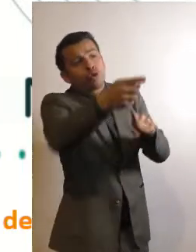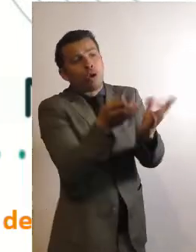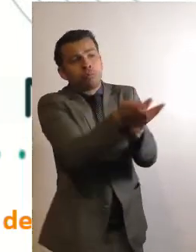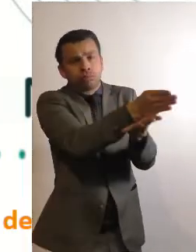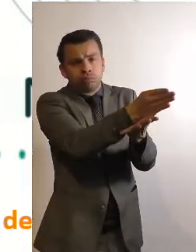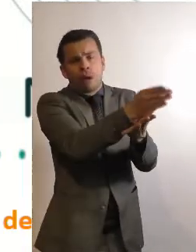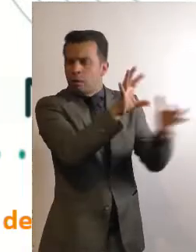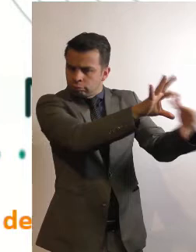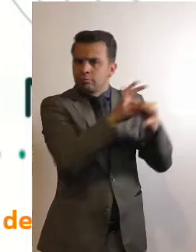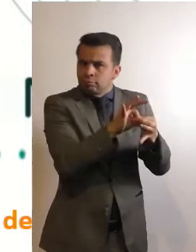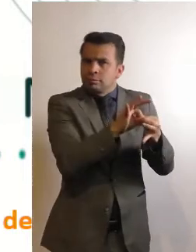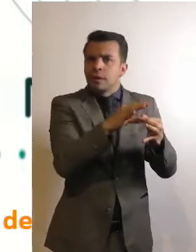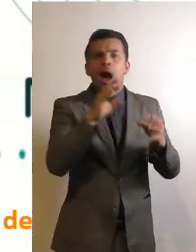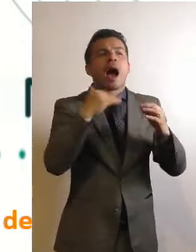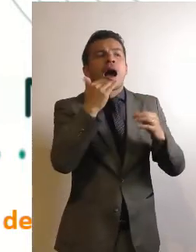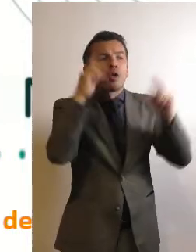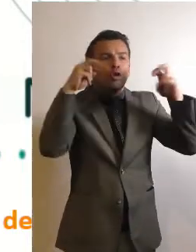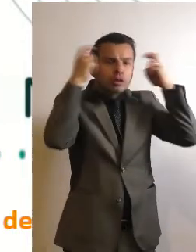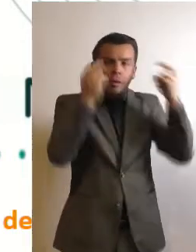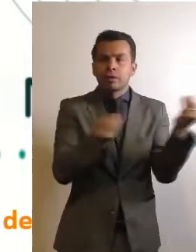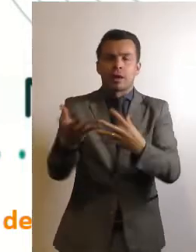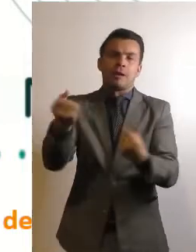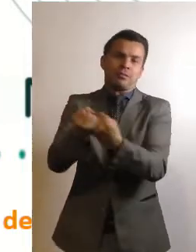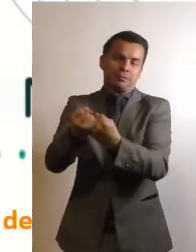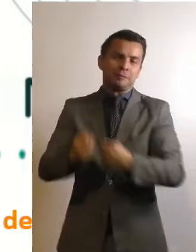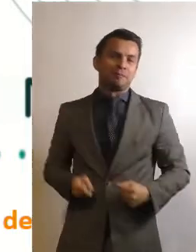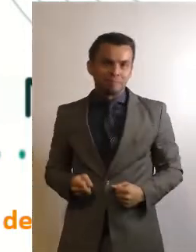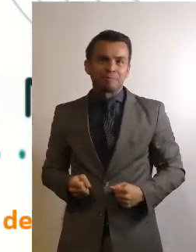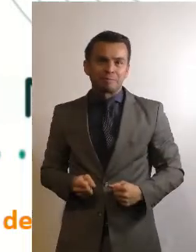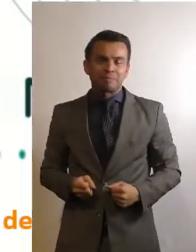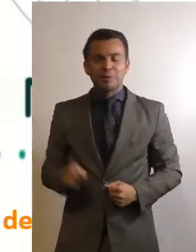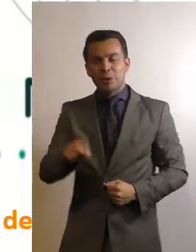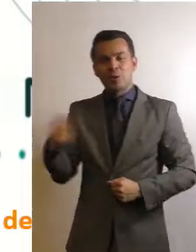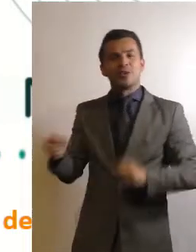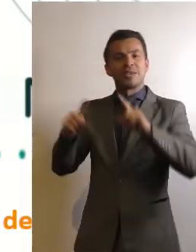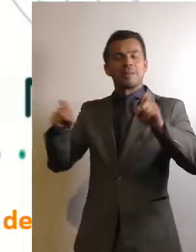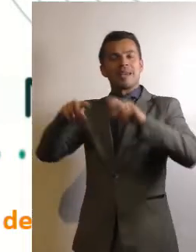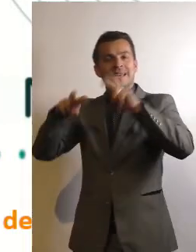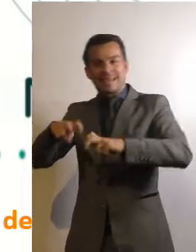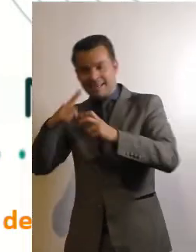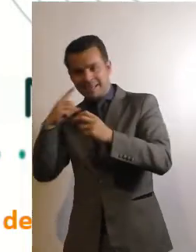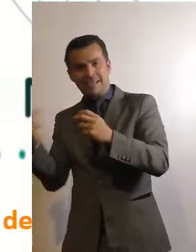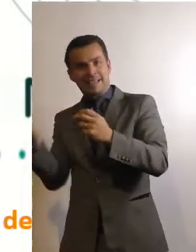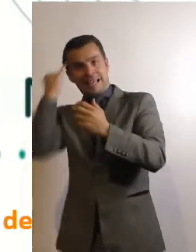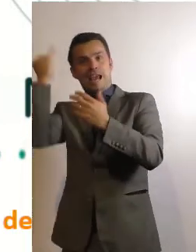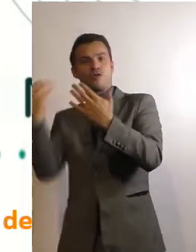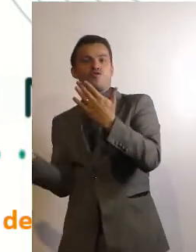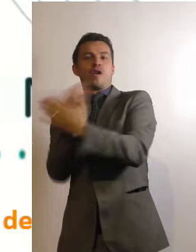INOS es el Instituto de Prospectiva e Innovación en Salud que desarrollamos con AFIDRO